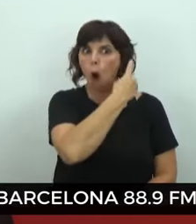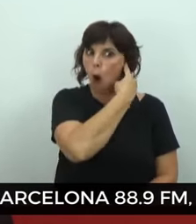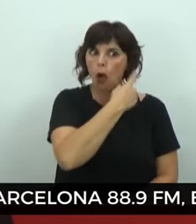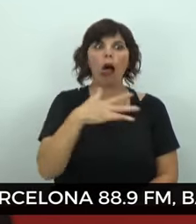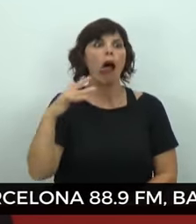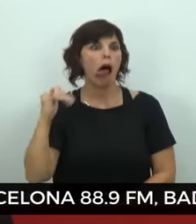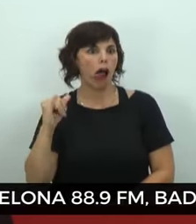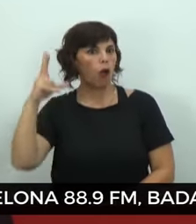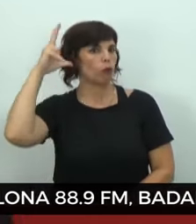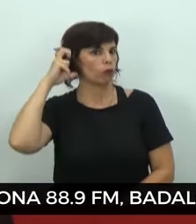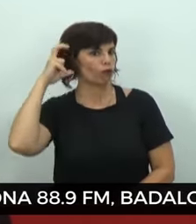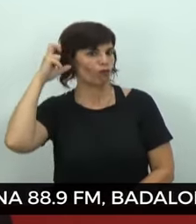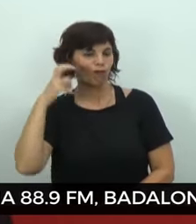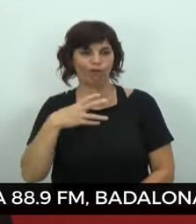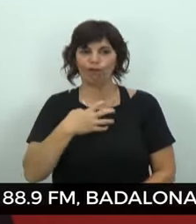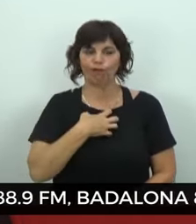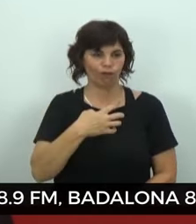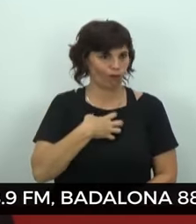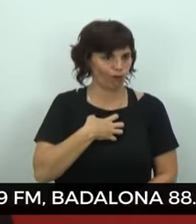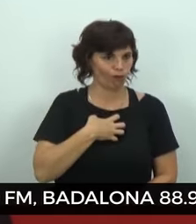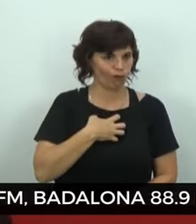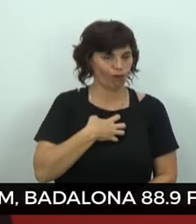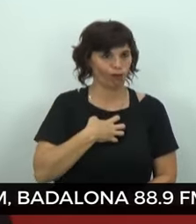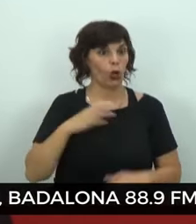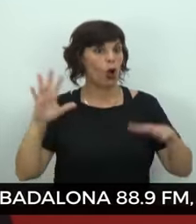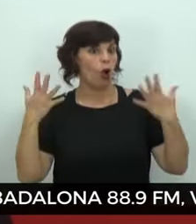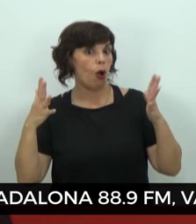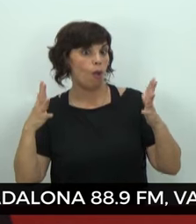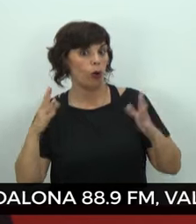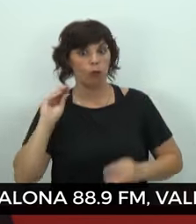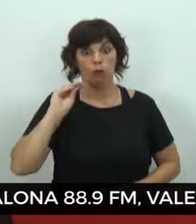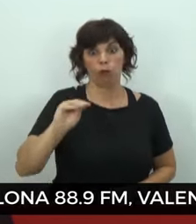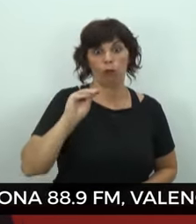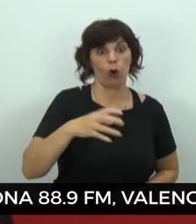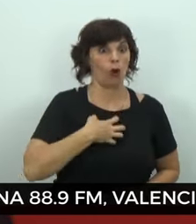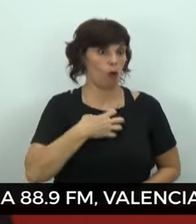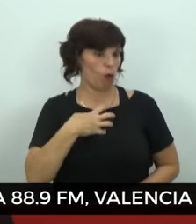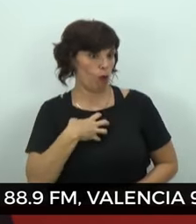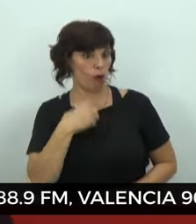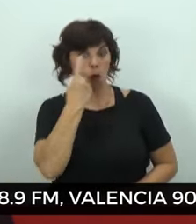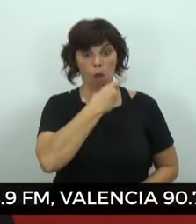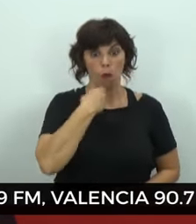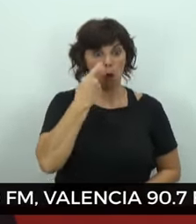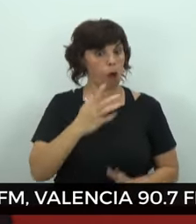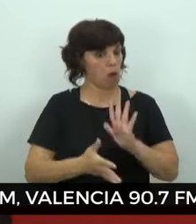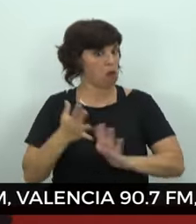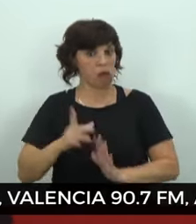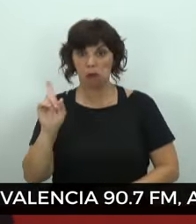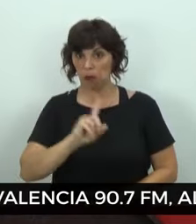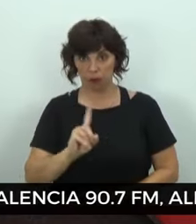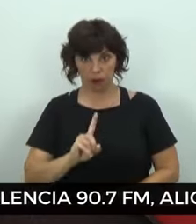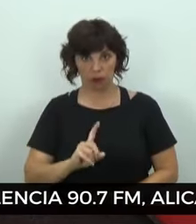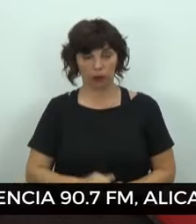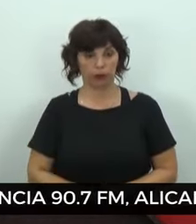manos y no tocan, boca y no hablan, Y sabes, querido